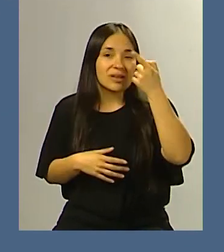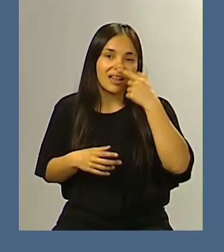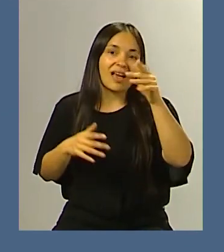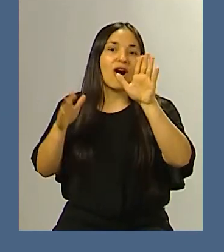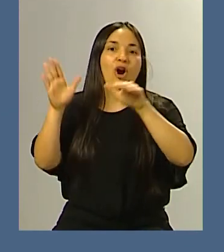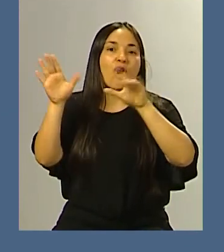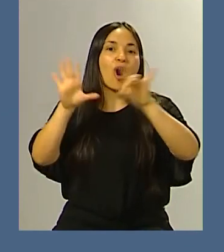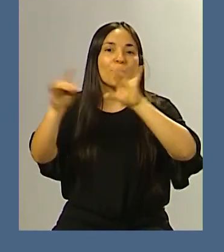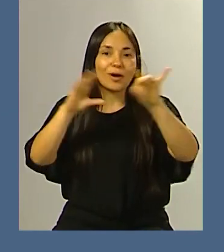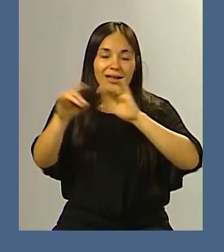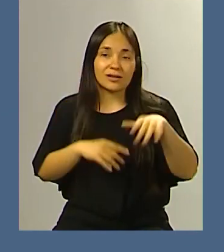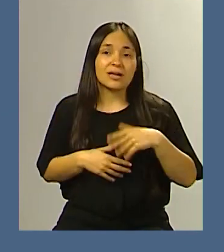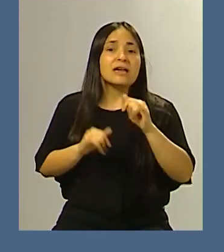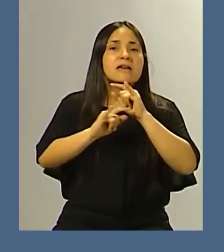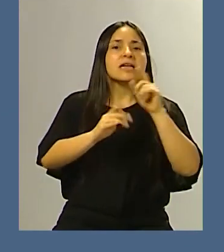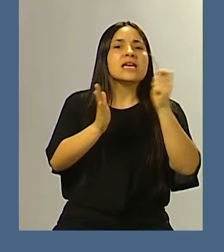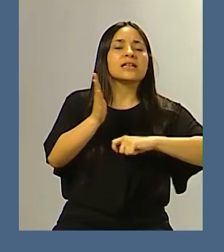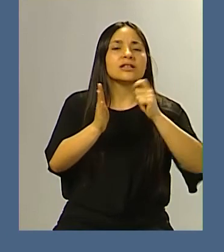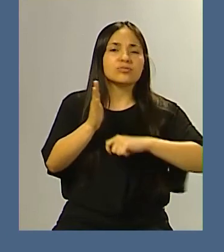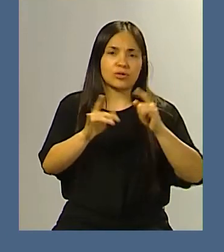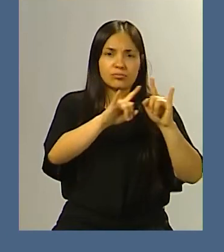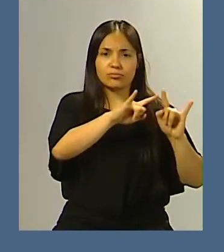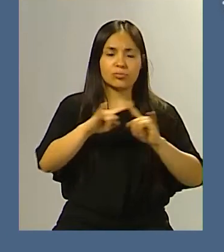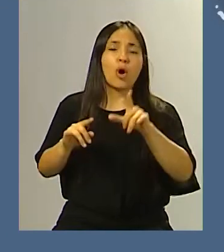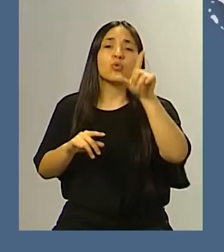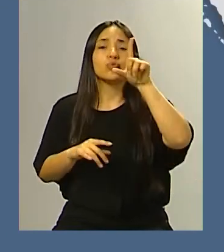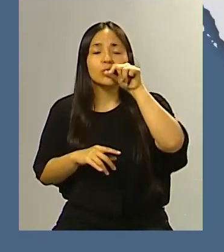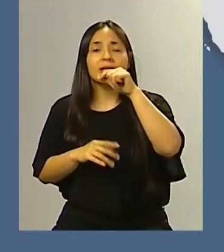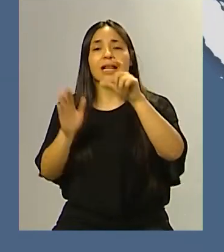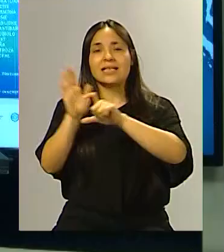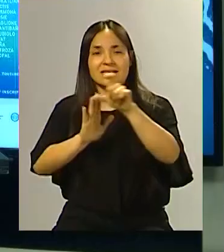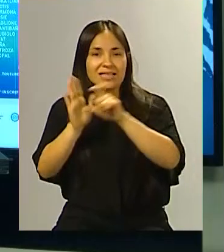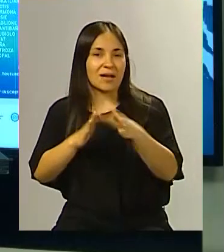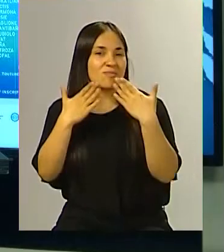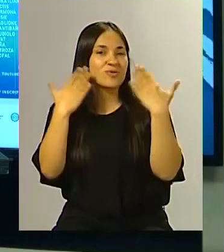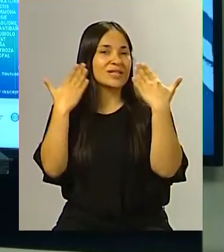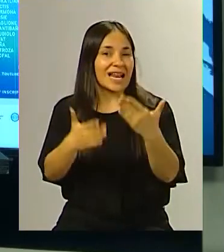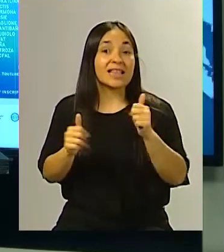pueden informarse sobre la inscripción en las redes de CERIDI, por Twitter e Instagram. Muchísimas gracias y